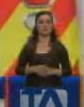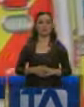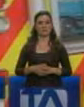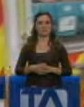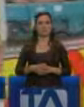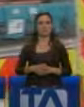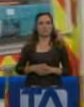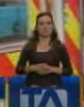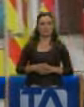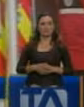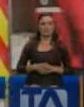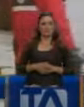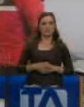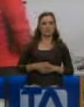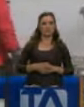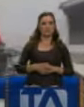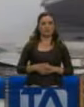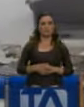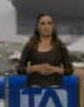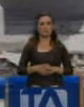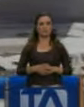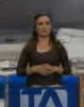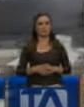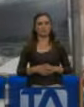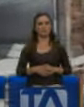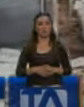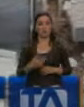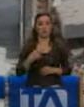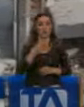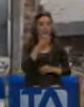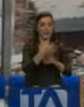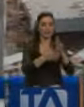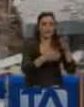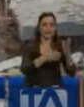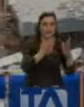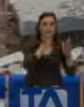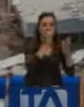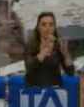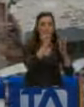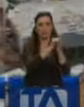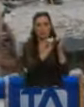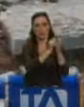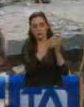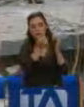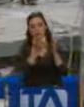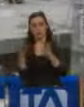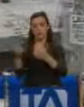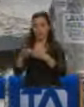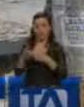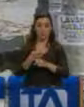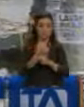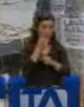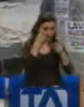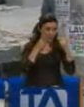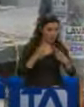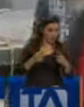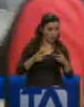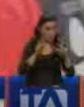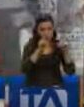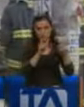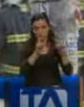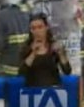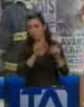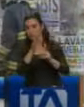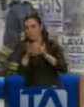Ya. Se comunicó, se visitó de casa en casa con personal de bomberos para verificar que no tengamos heridos. Se dio